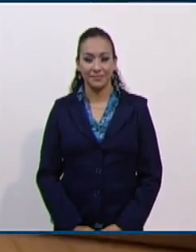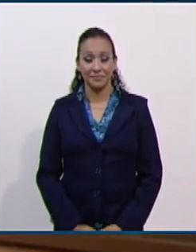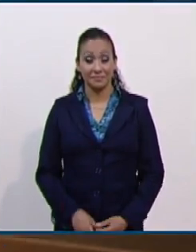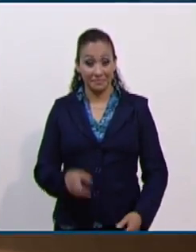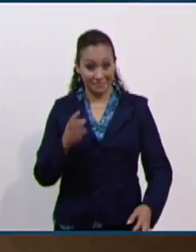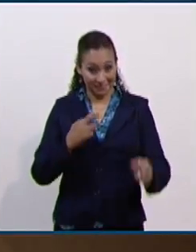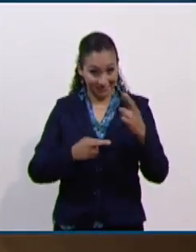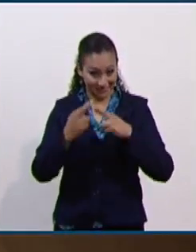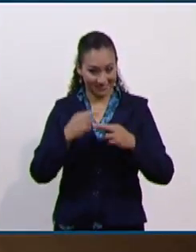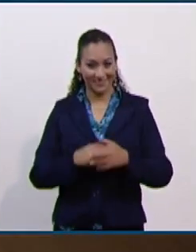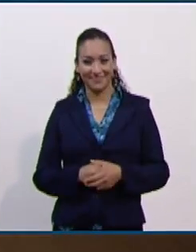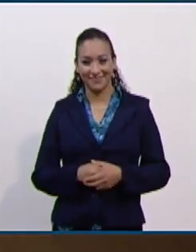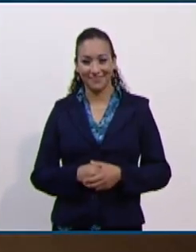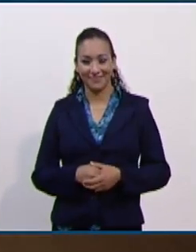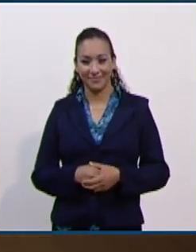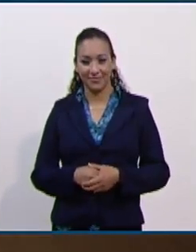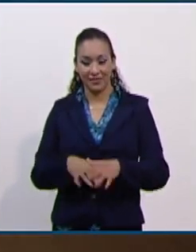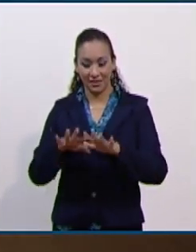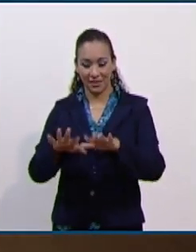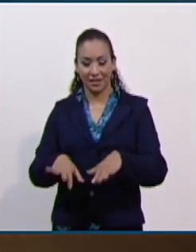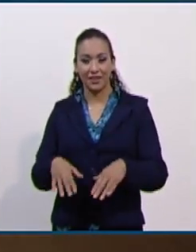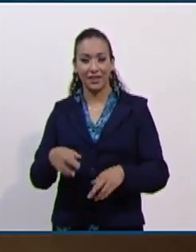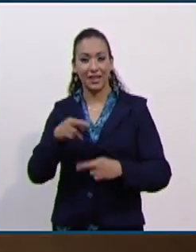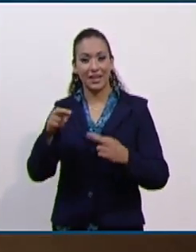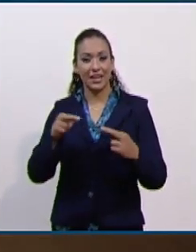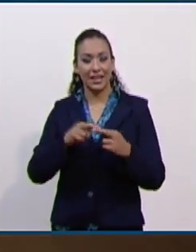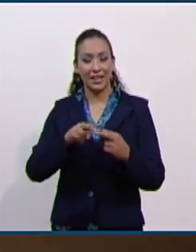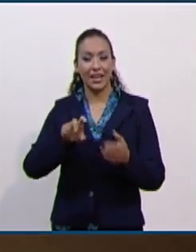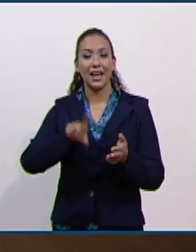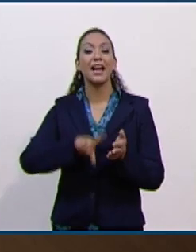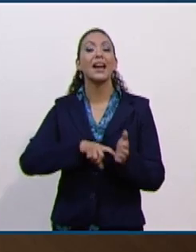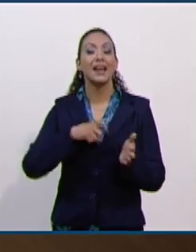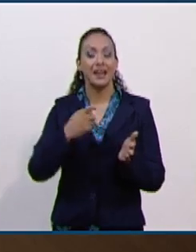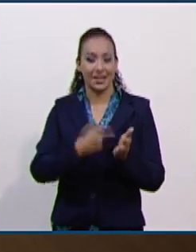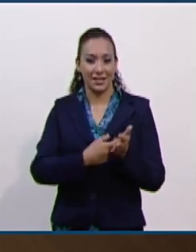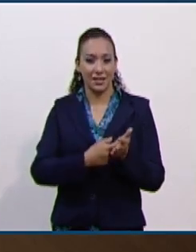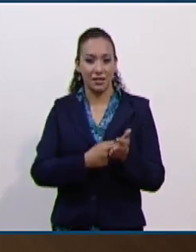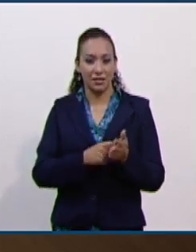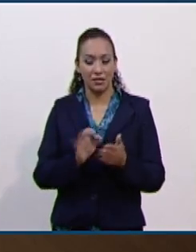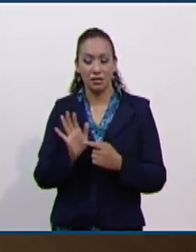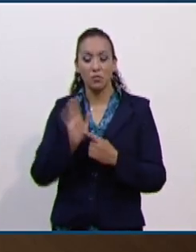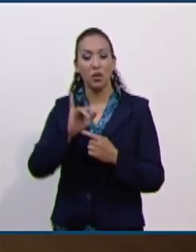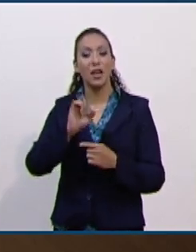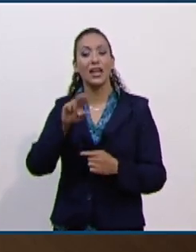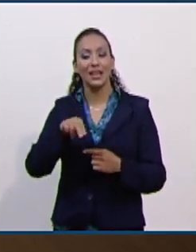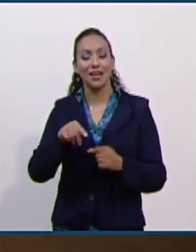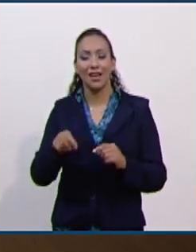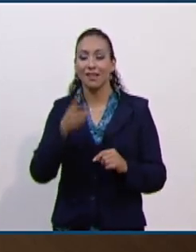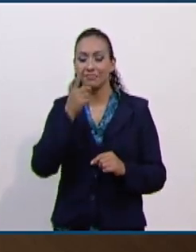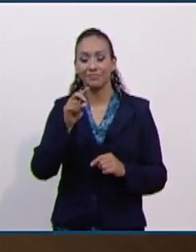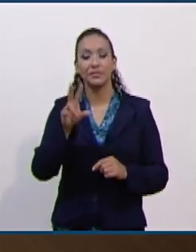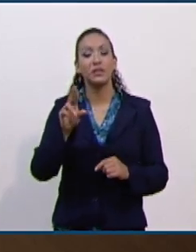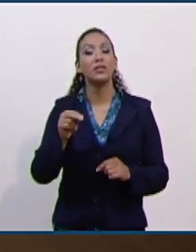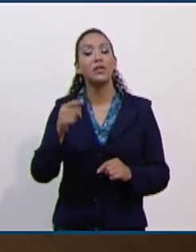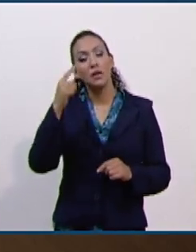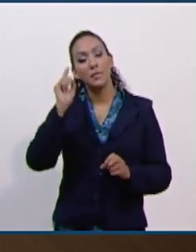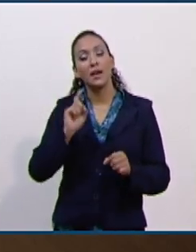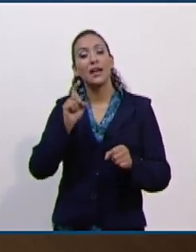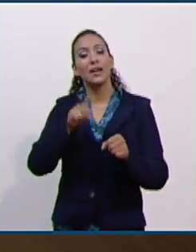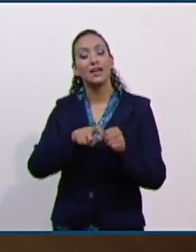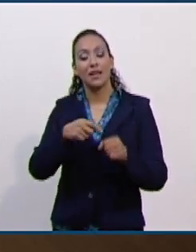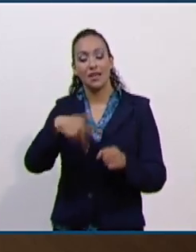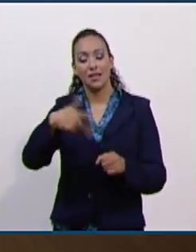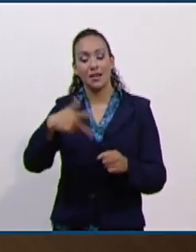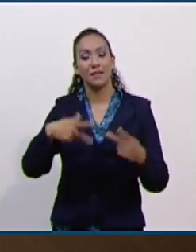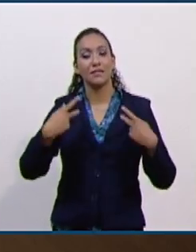Al regresar, la Sala Regional Jalapa revocó negativa del INE de inscribir en el padrón electoral a 13